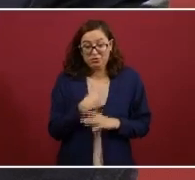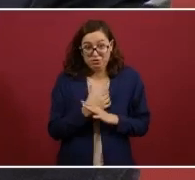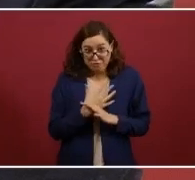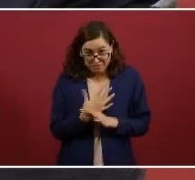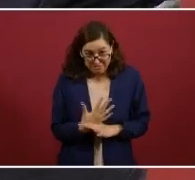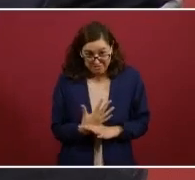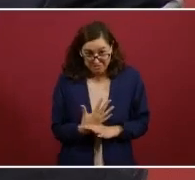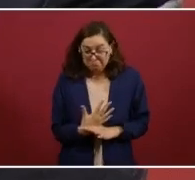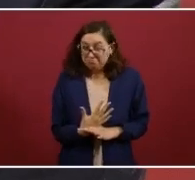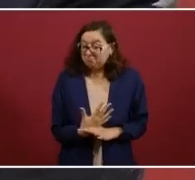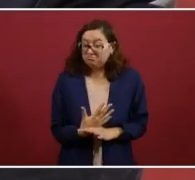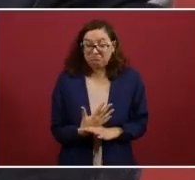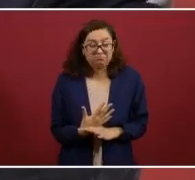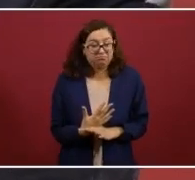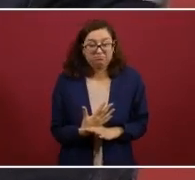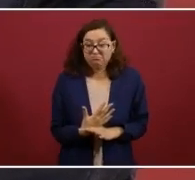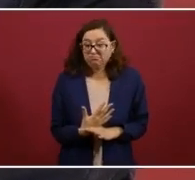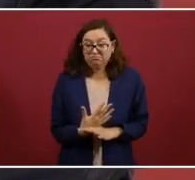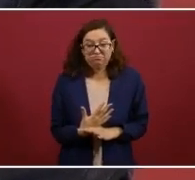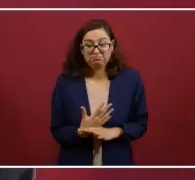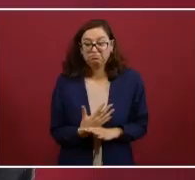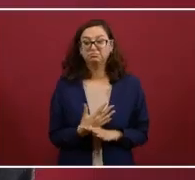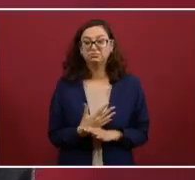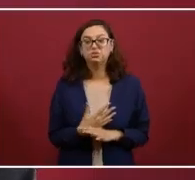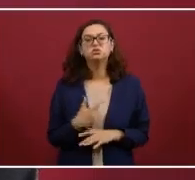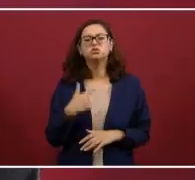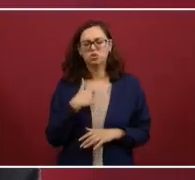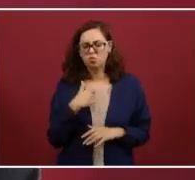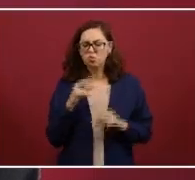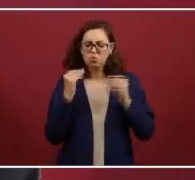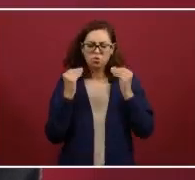esa manera. Sí hablo de los fifí,